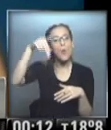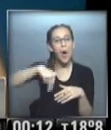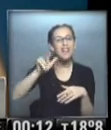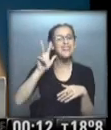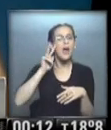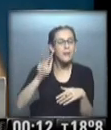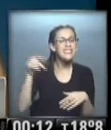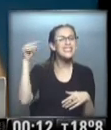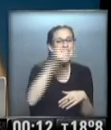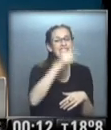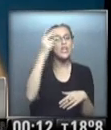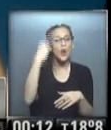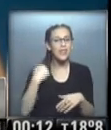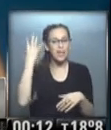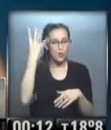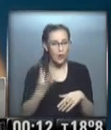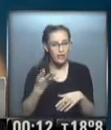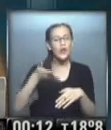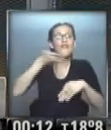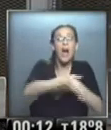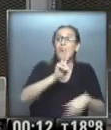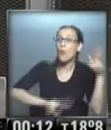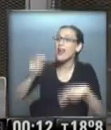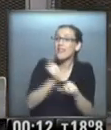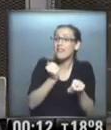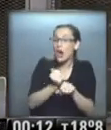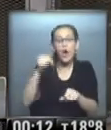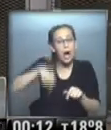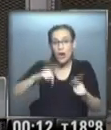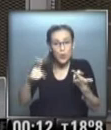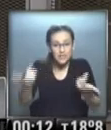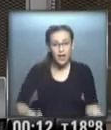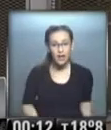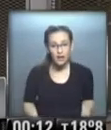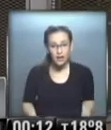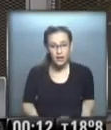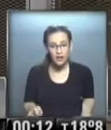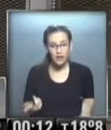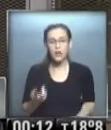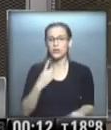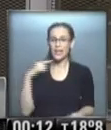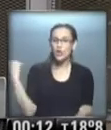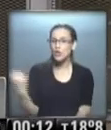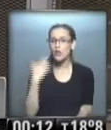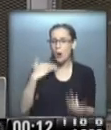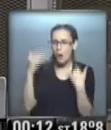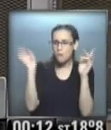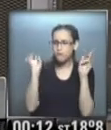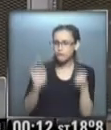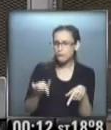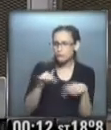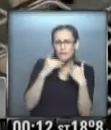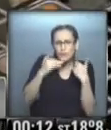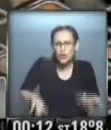3754, ¿sí? Ella fue a ver un trabajo. El tema es que nosotros no sabemos de dónde ella sacó